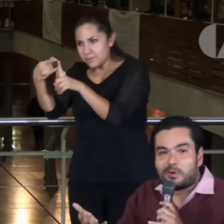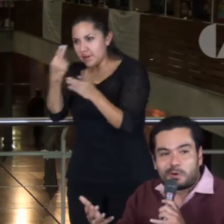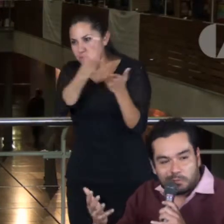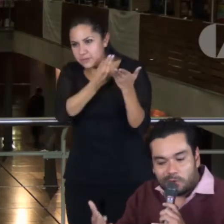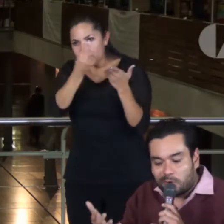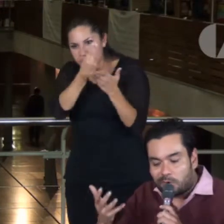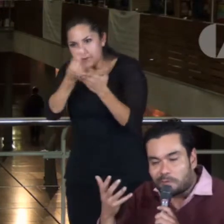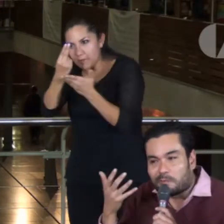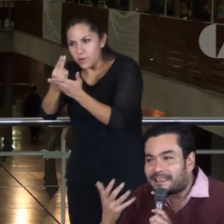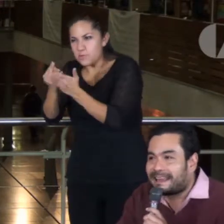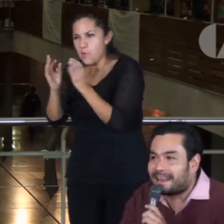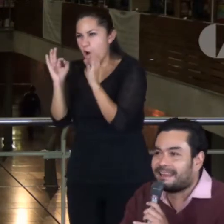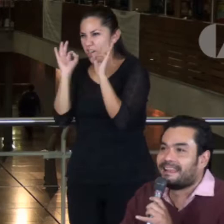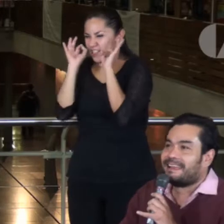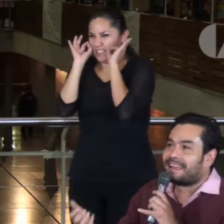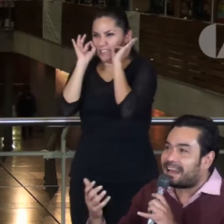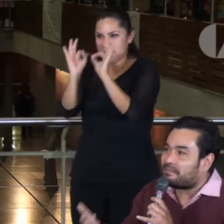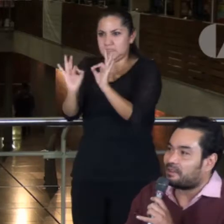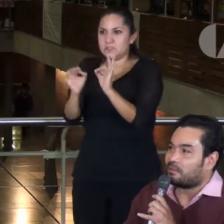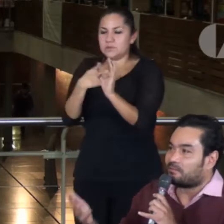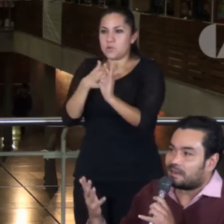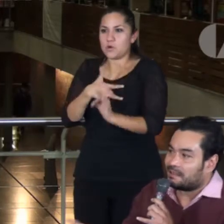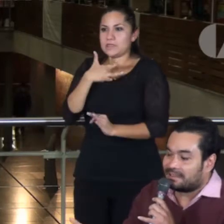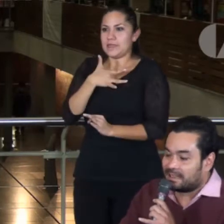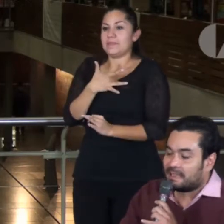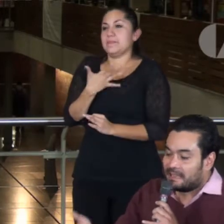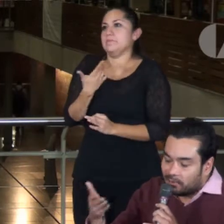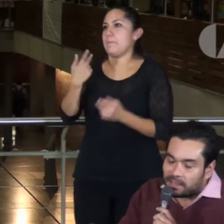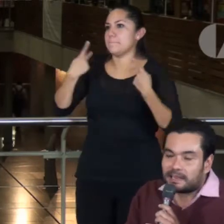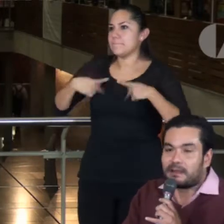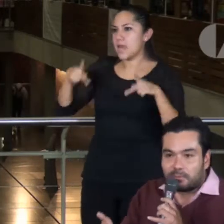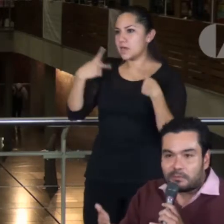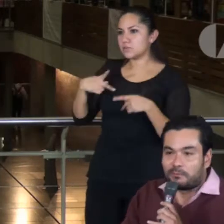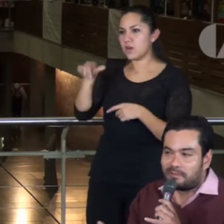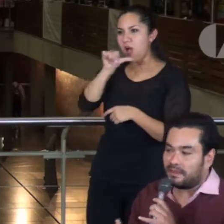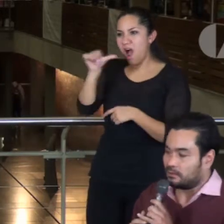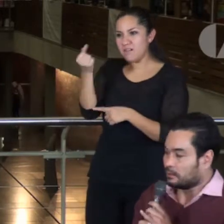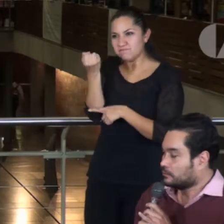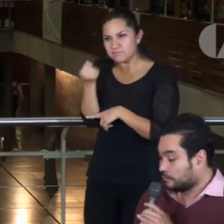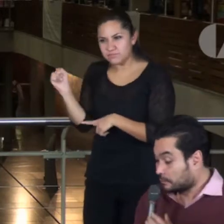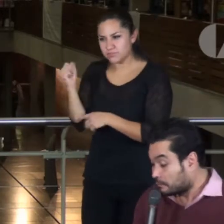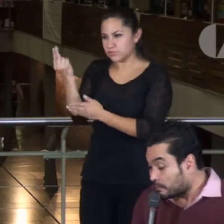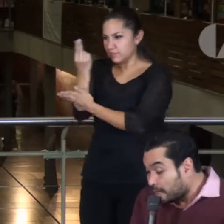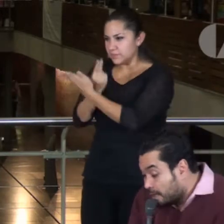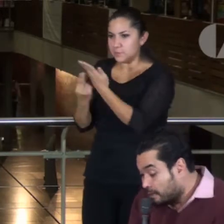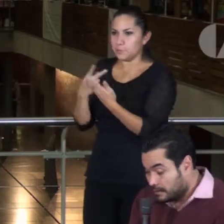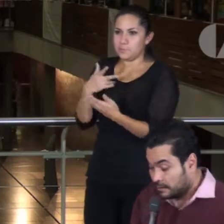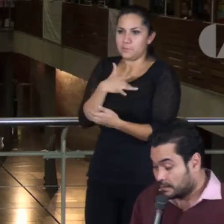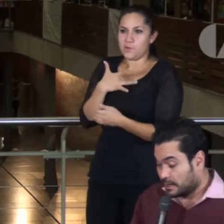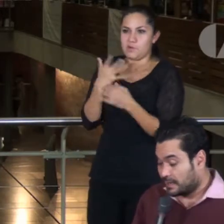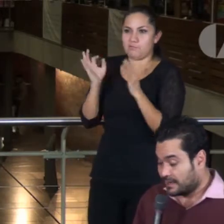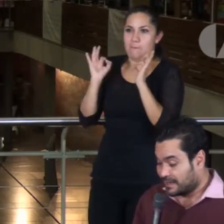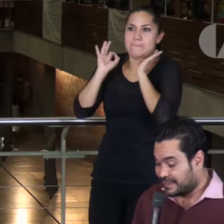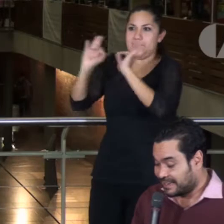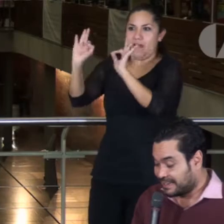como material gráfico de un artista inmaterial como perfecto y